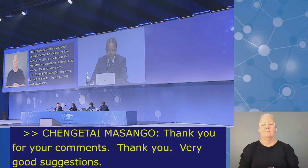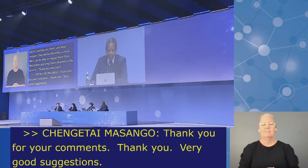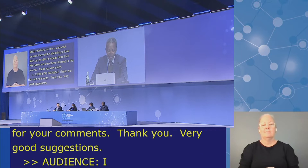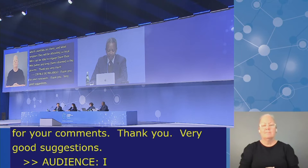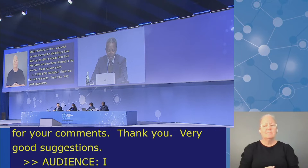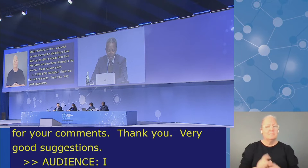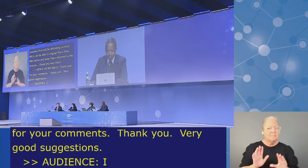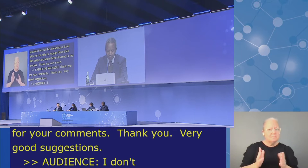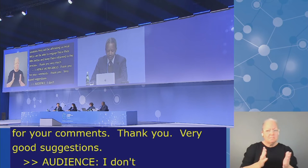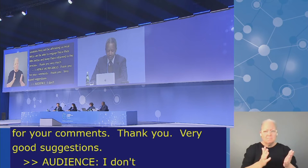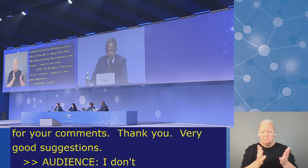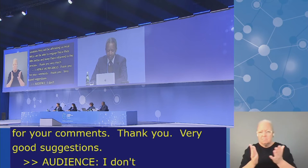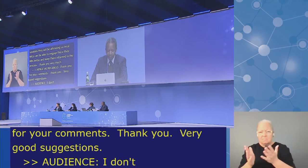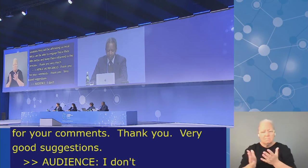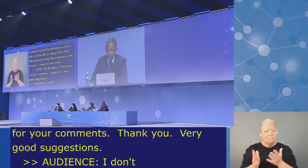muy acertada.